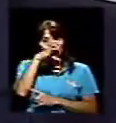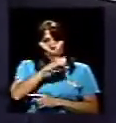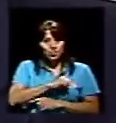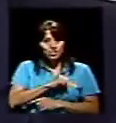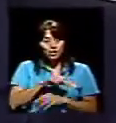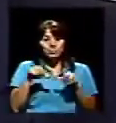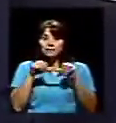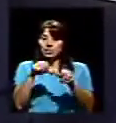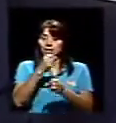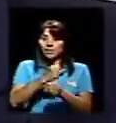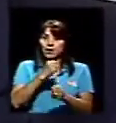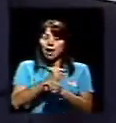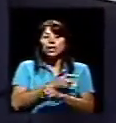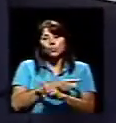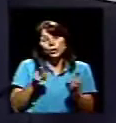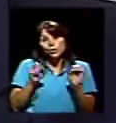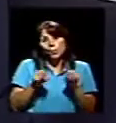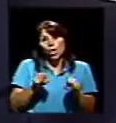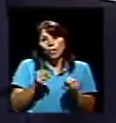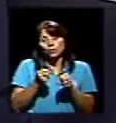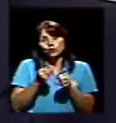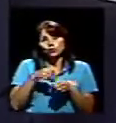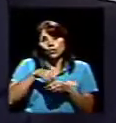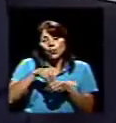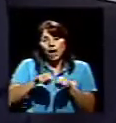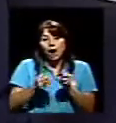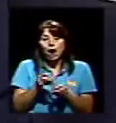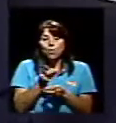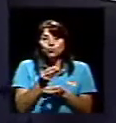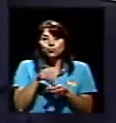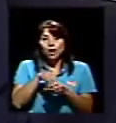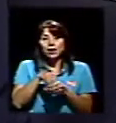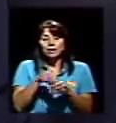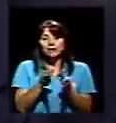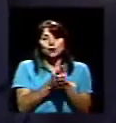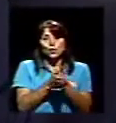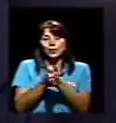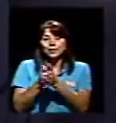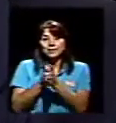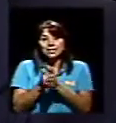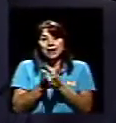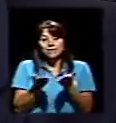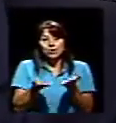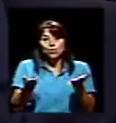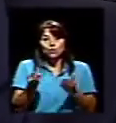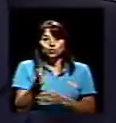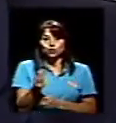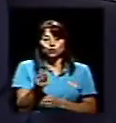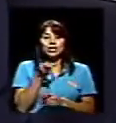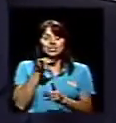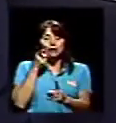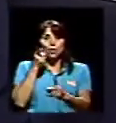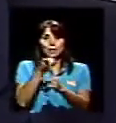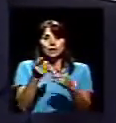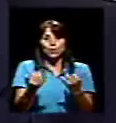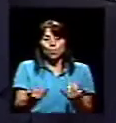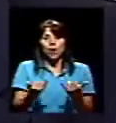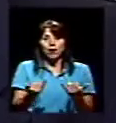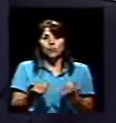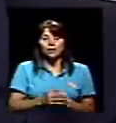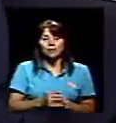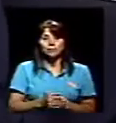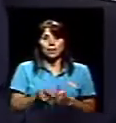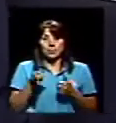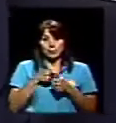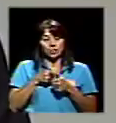hacer, realmente podamos ahorrar y optimizar recursos, que es el objetivo final en este momento después de alcanzar